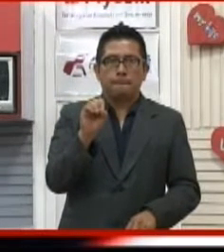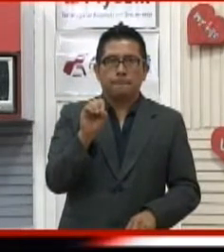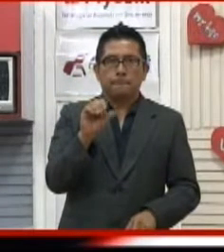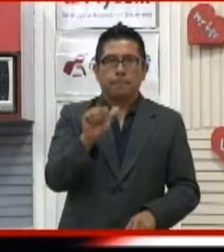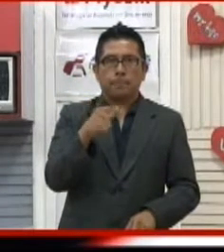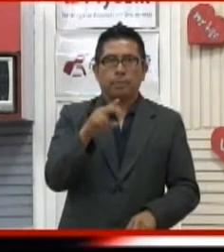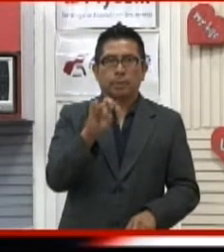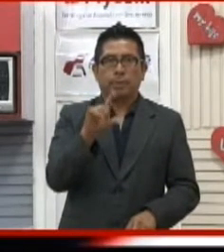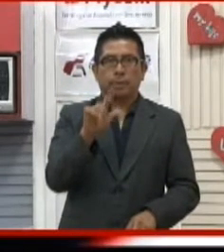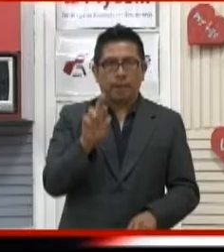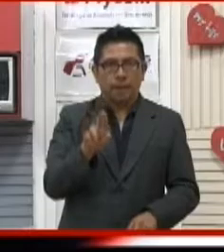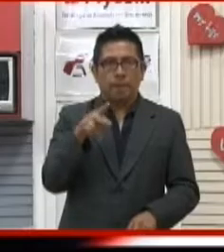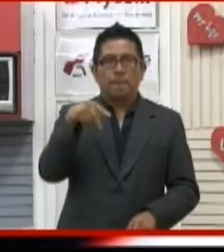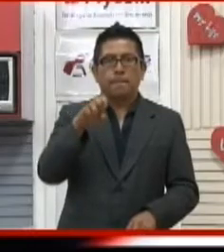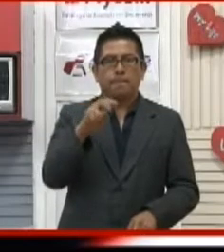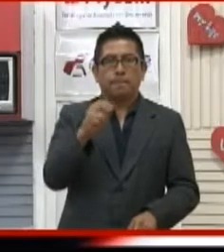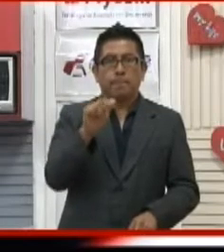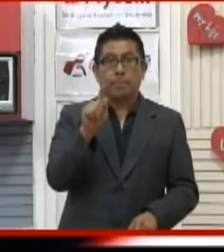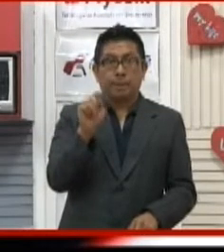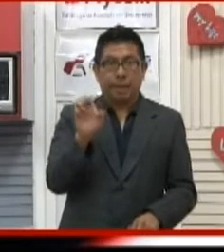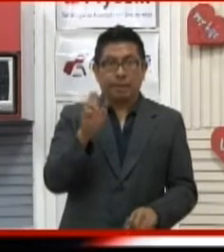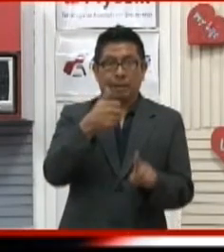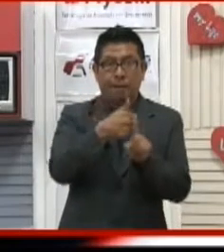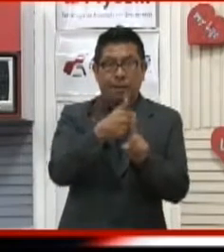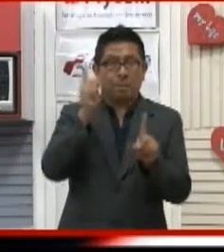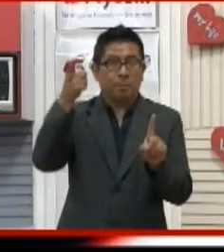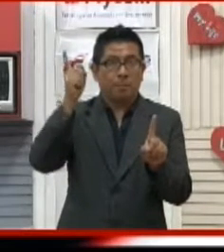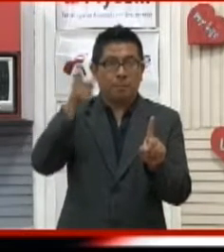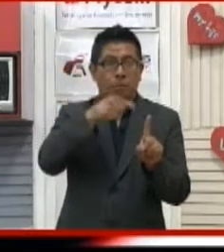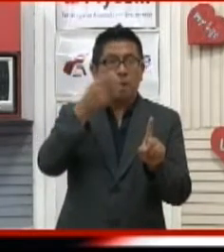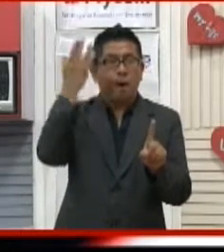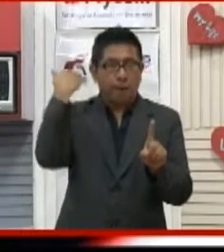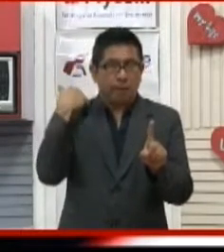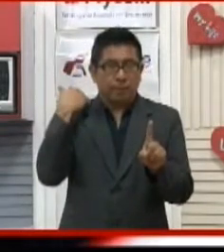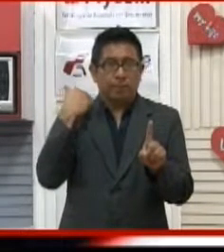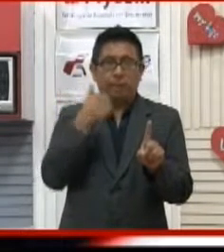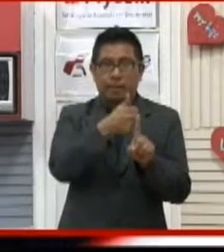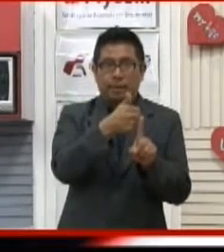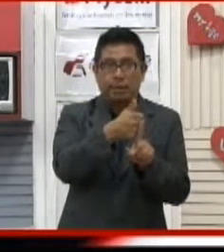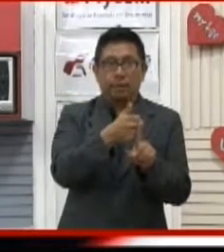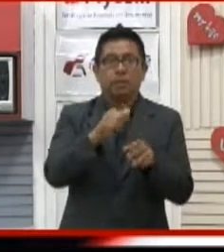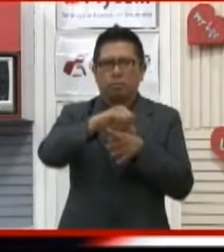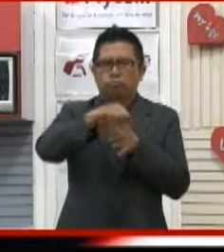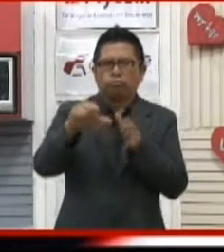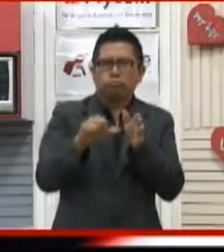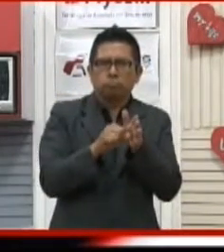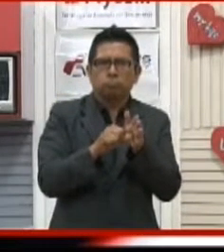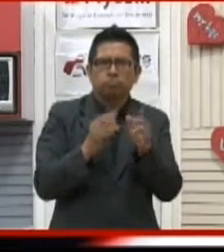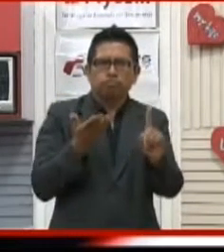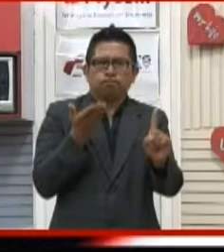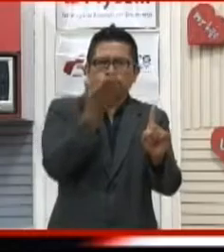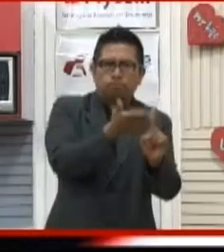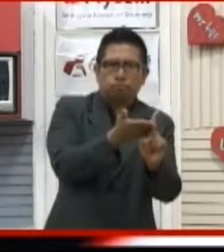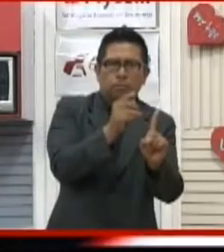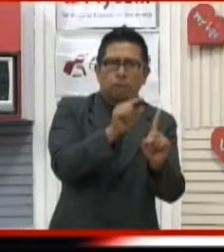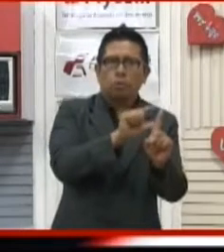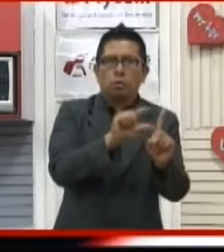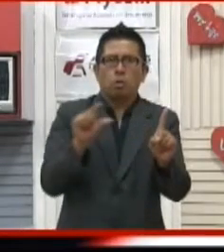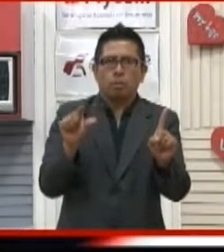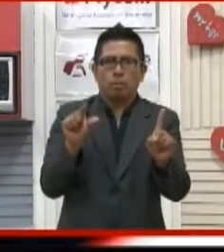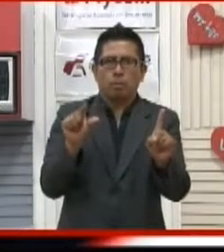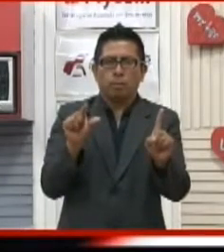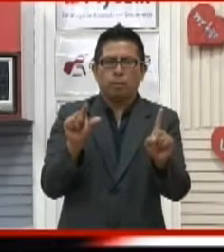Fausto Aguilar Peñate. El profesor Fausto Aguilar Peñate, en esa oportunidad, la Asamblea Legislativa le otorgó el